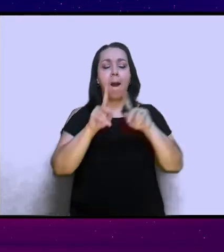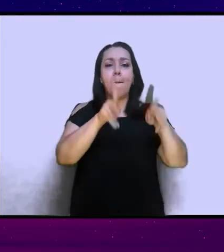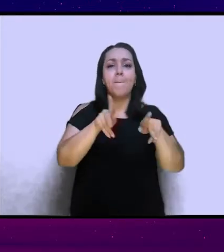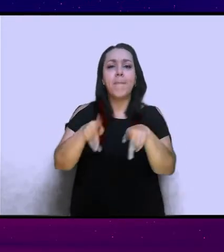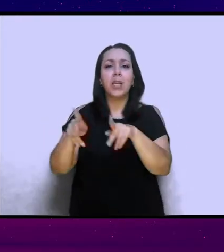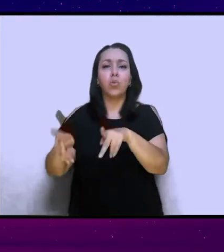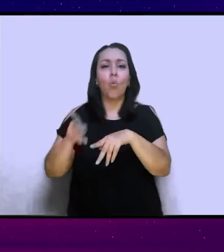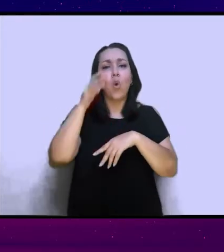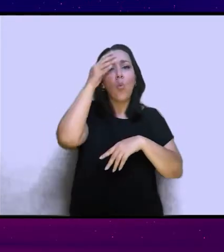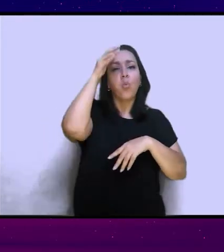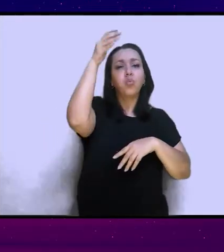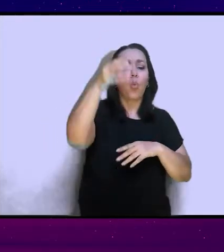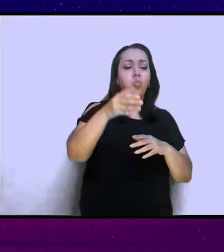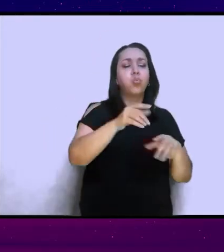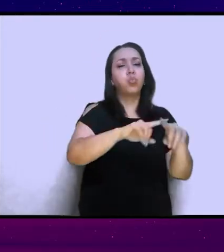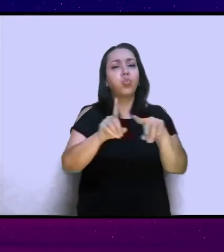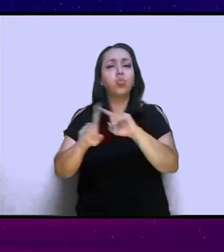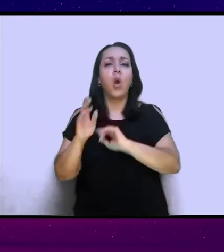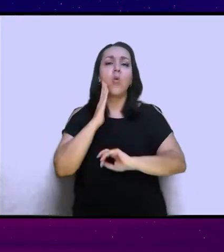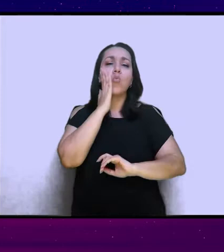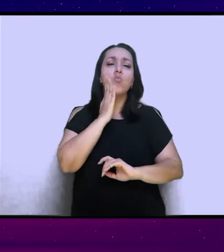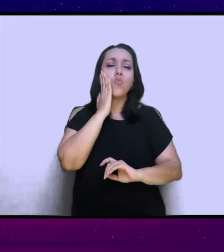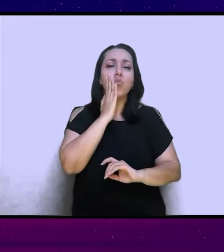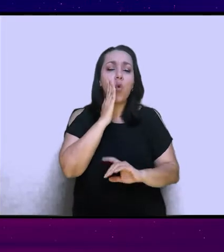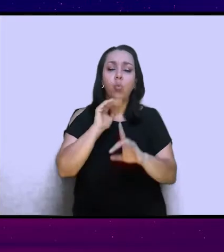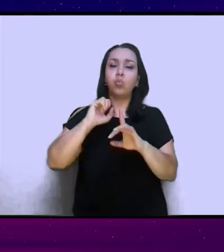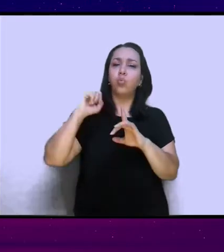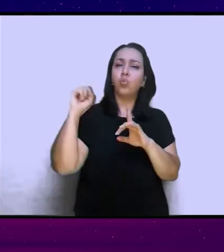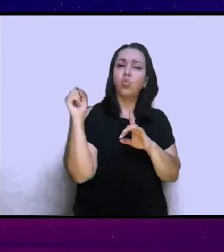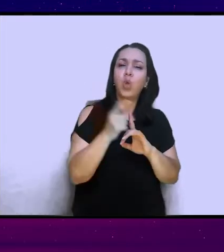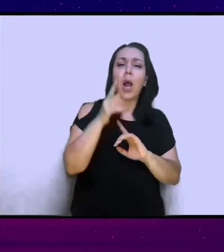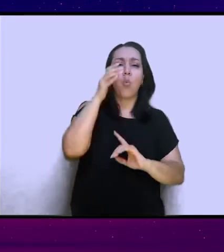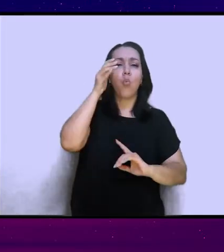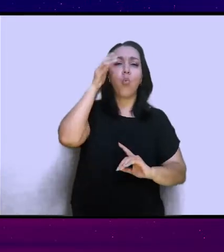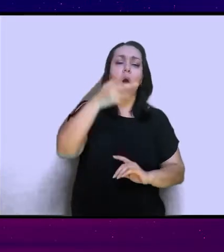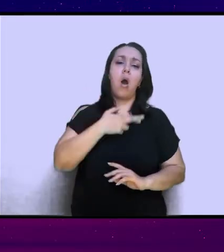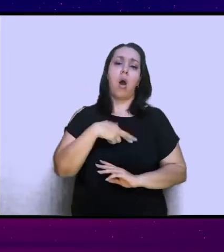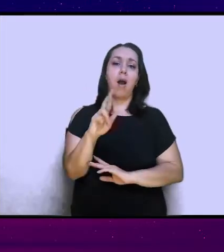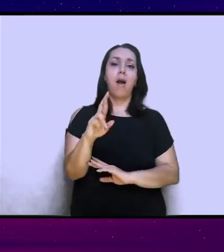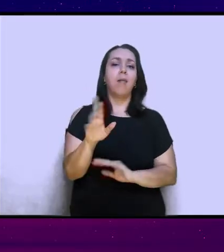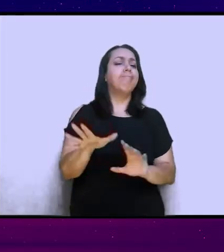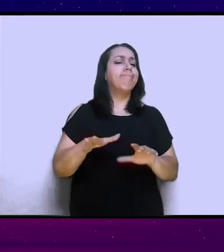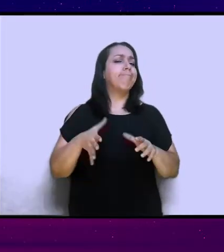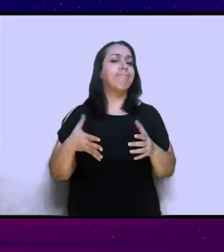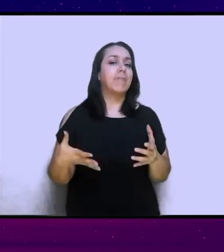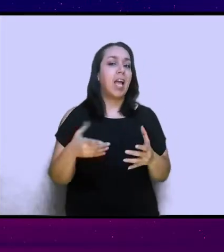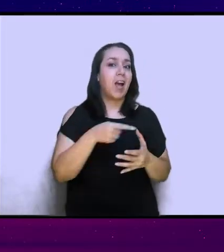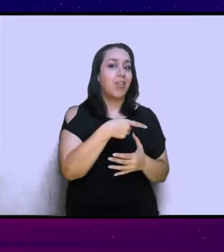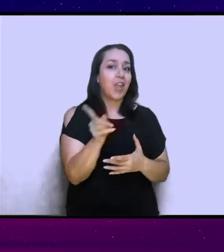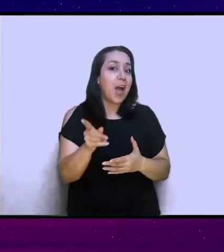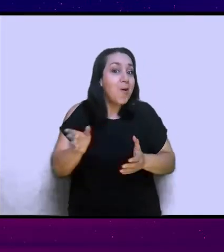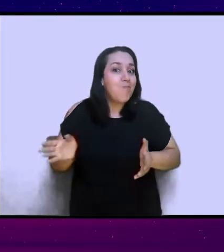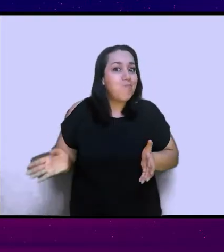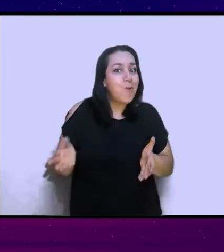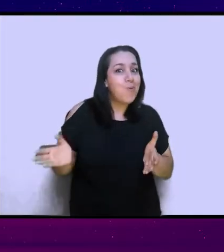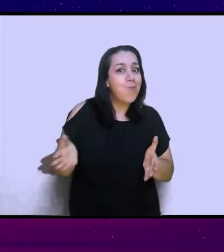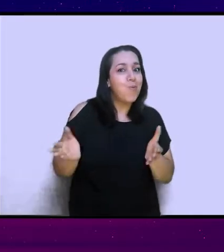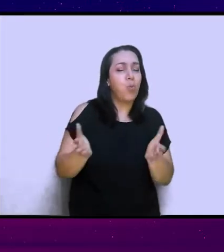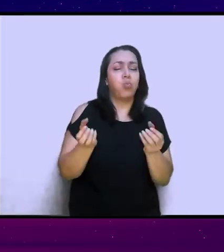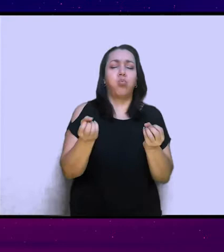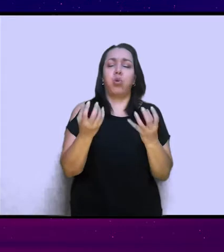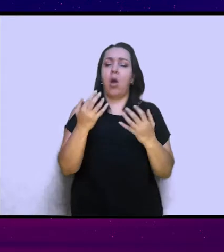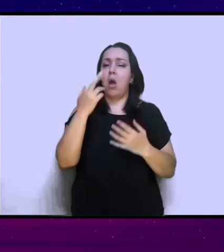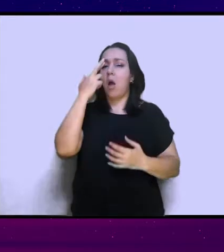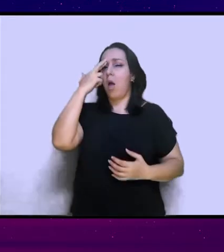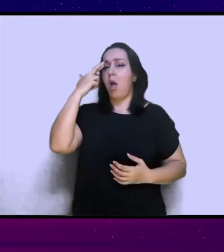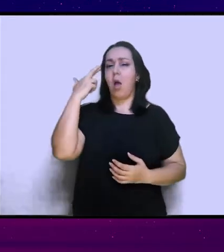entre grupos étnicos, sociales, culturales y religiosos. Por ello, les instamos con el mayor de